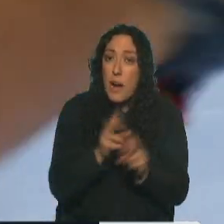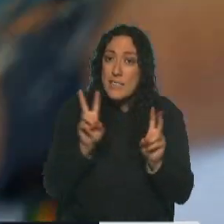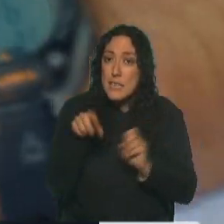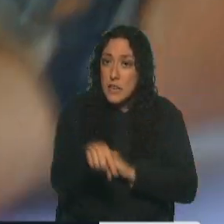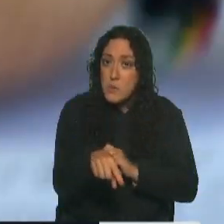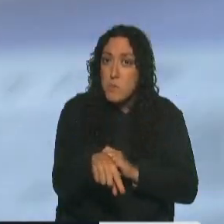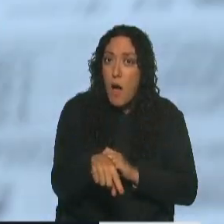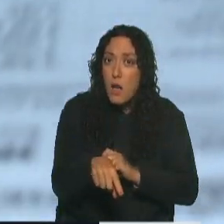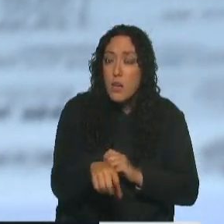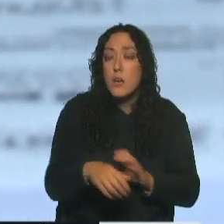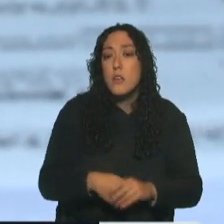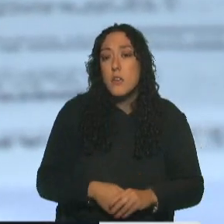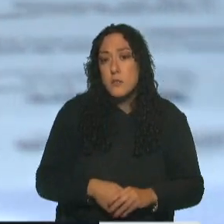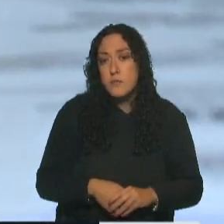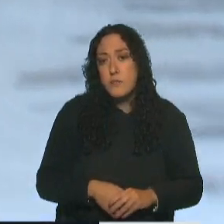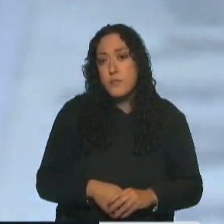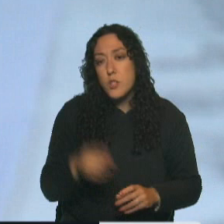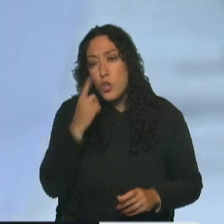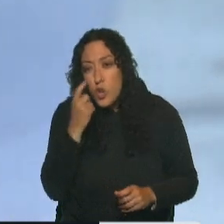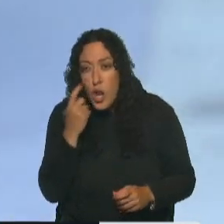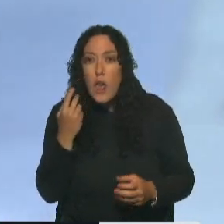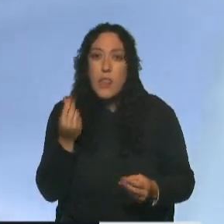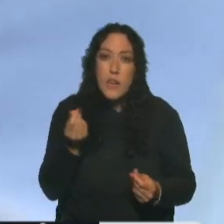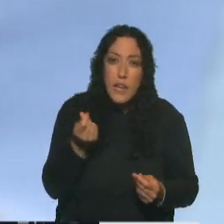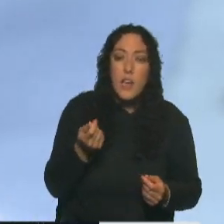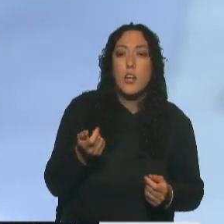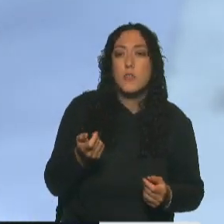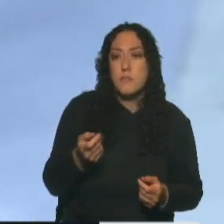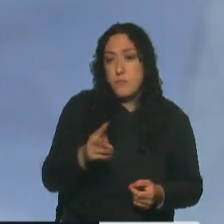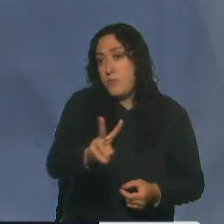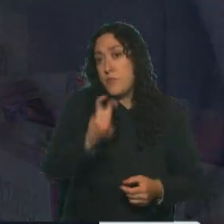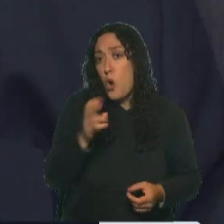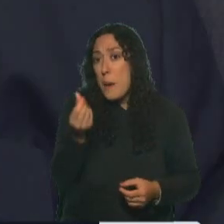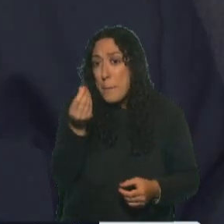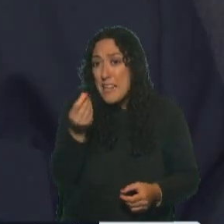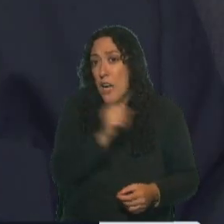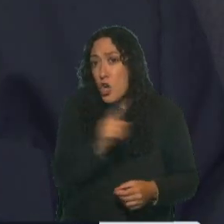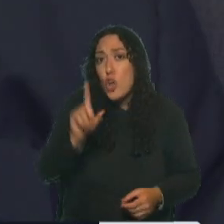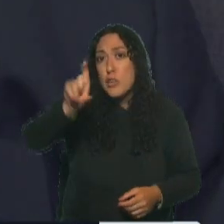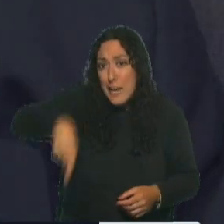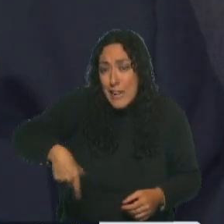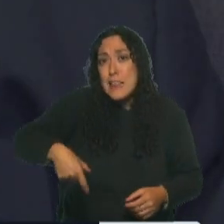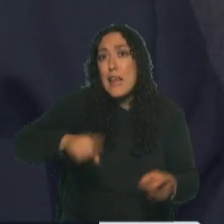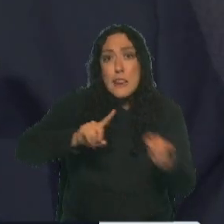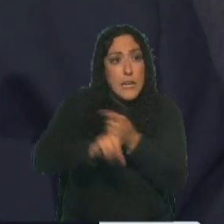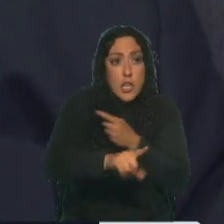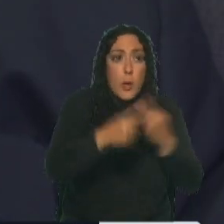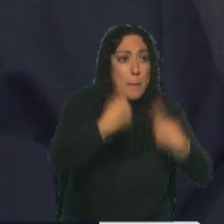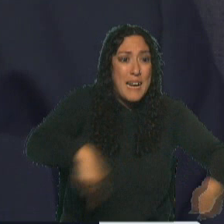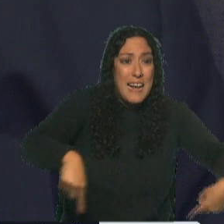digamos, controlar, entre comillas, de alguna manera, que el dinero Sí, o sea... sea, que no se retire el dinero, sino sencillamente que se compren las mercaderías que hay que